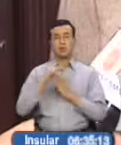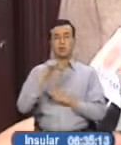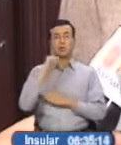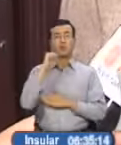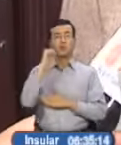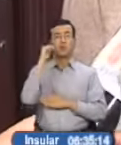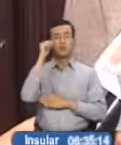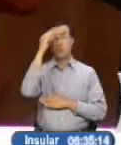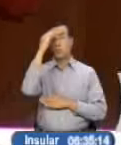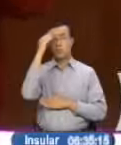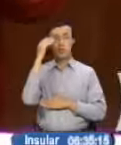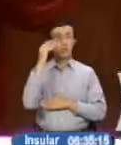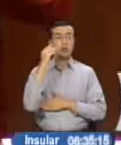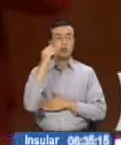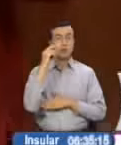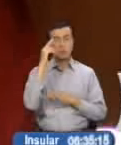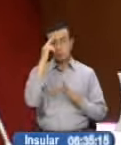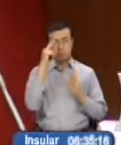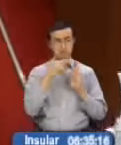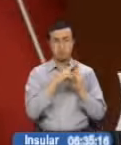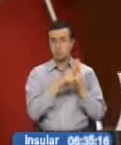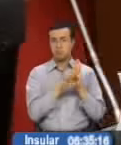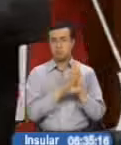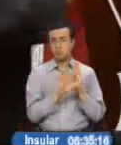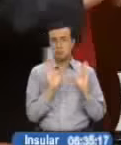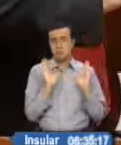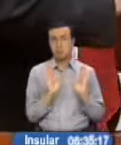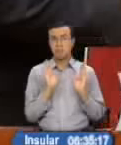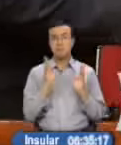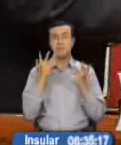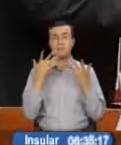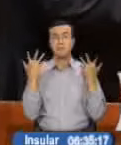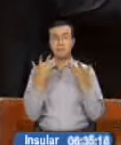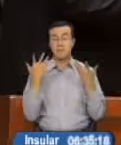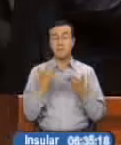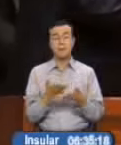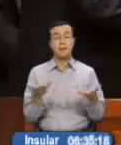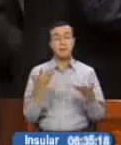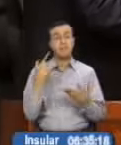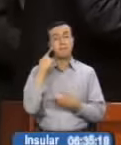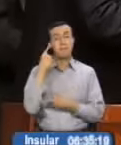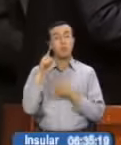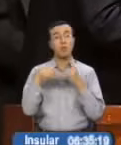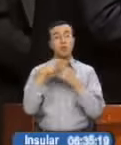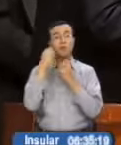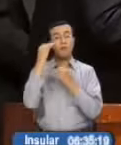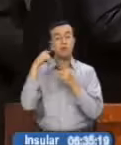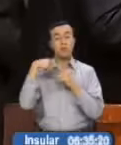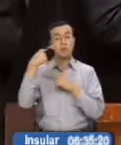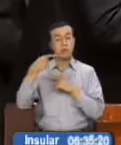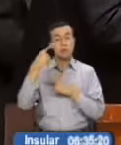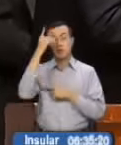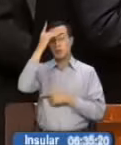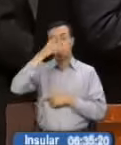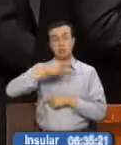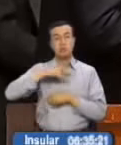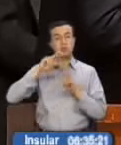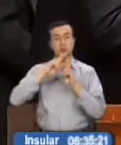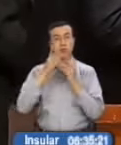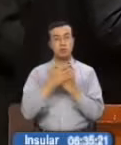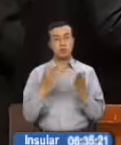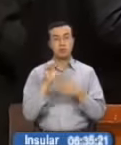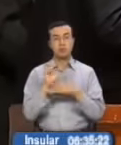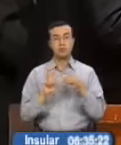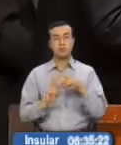ha violentado la norma. Los primeros días de agosto, la Sala de Fiscalización y Control Político del Parlamento podría tener listo el informe con una resolución sobre este caso.